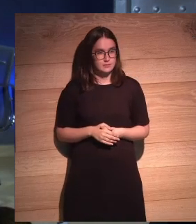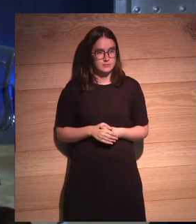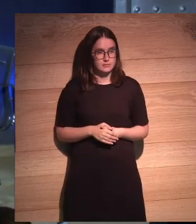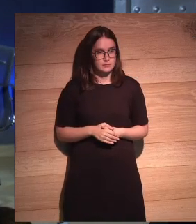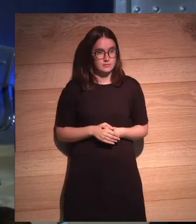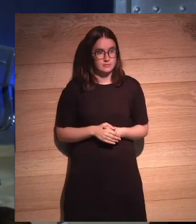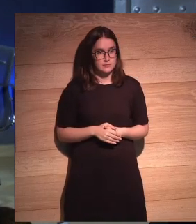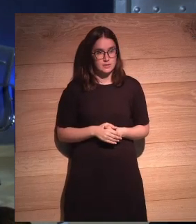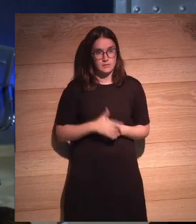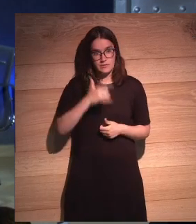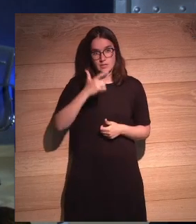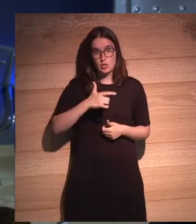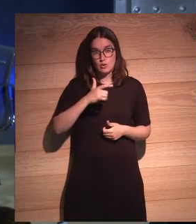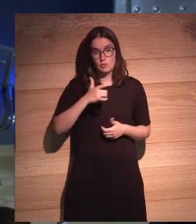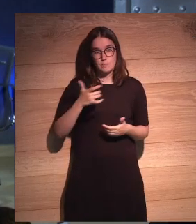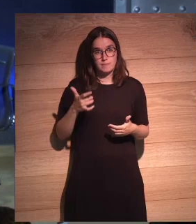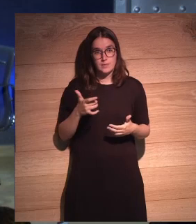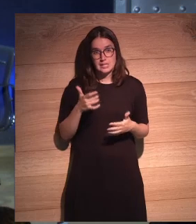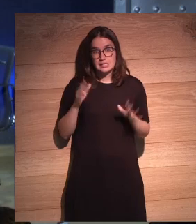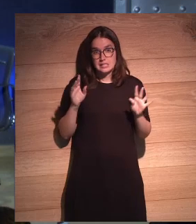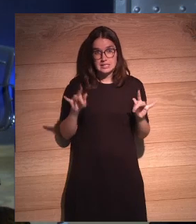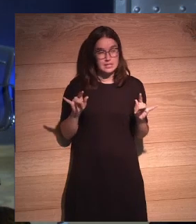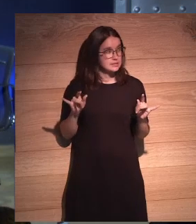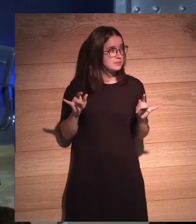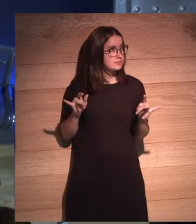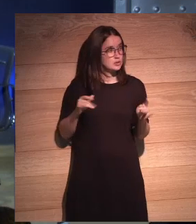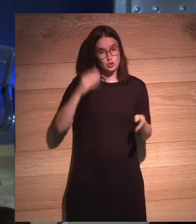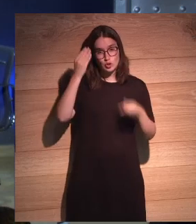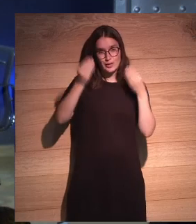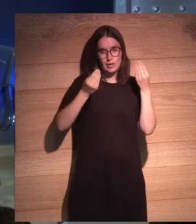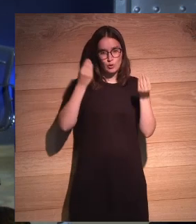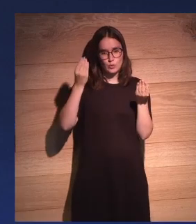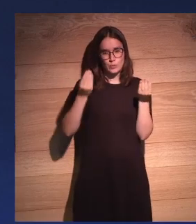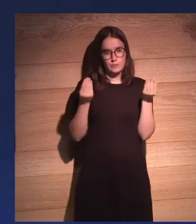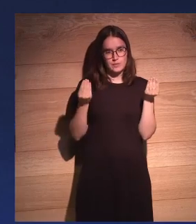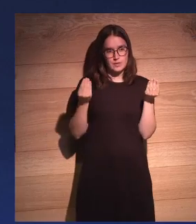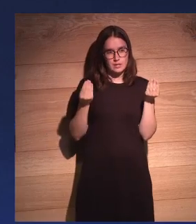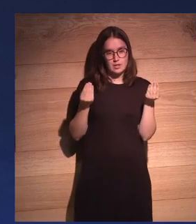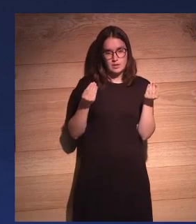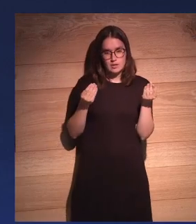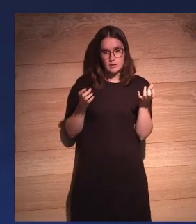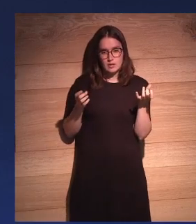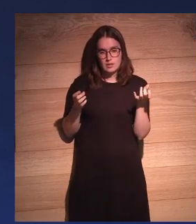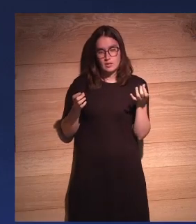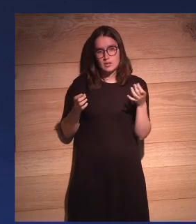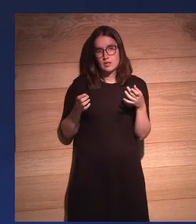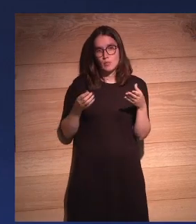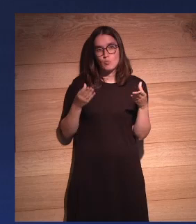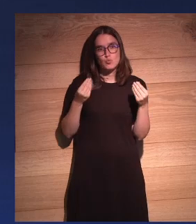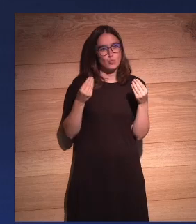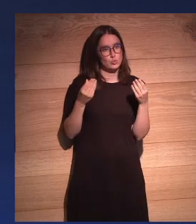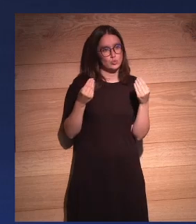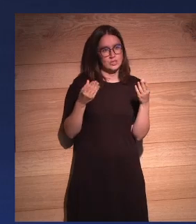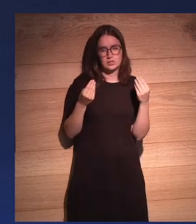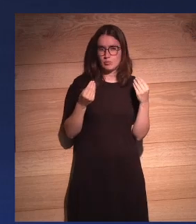Muy bien. Sí, no, hombre, sí, la verdad es que yo creo que claramente hay muchísimo